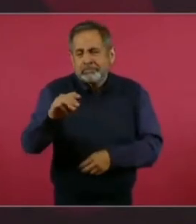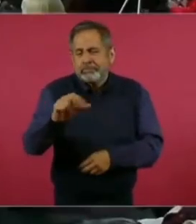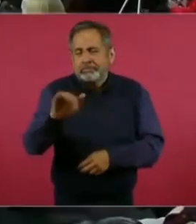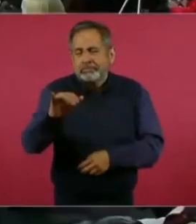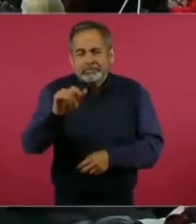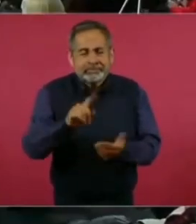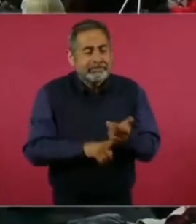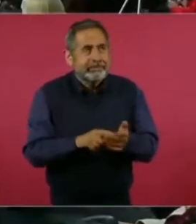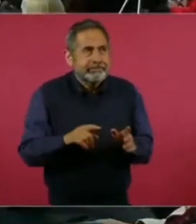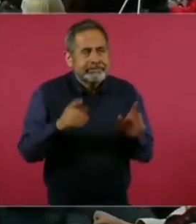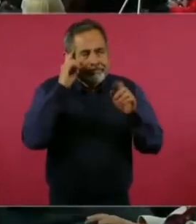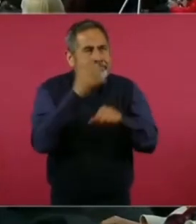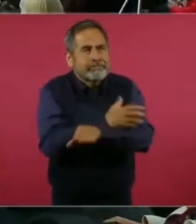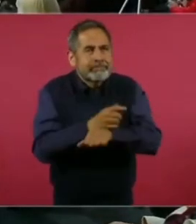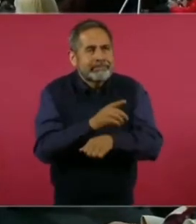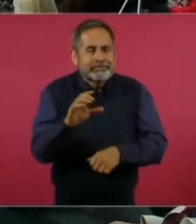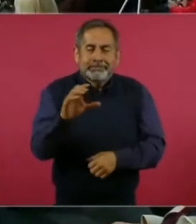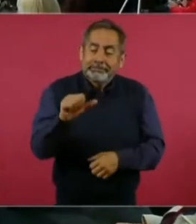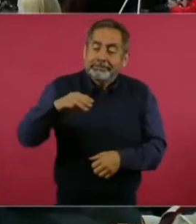camaradas,